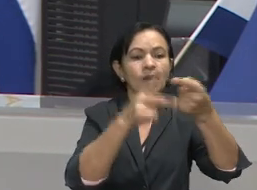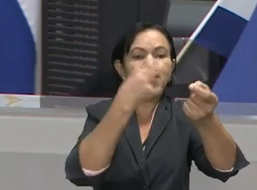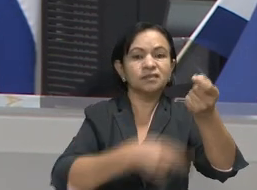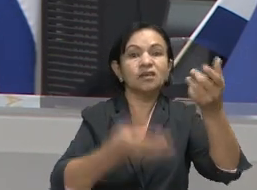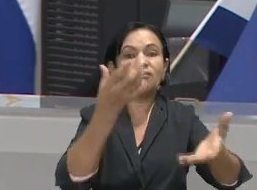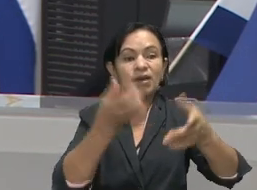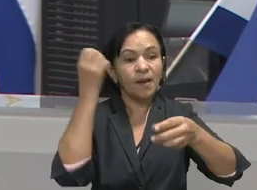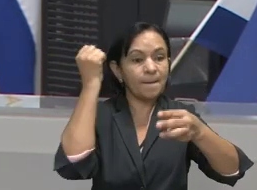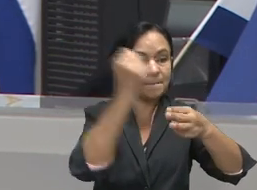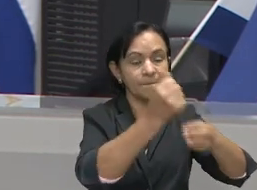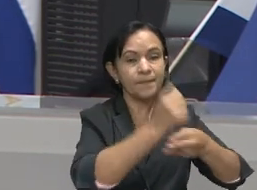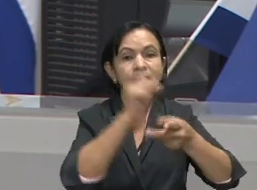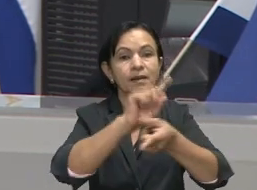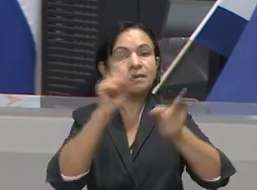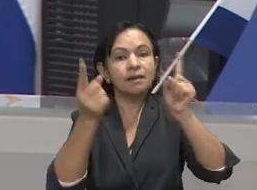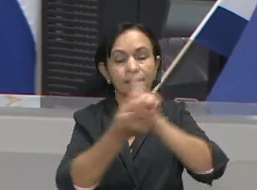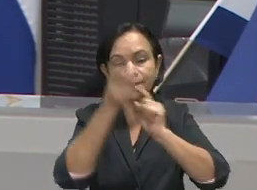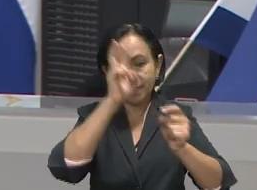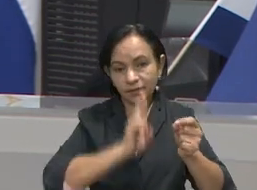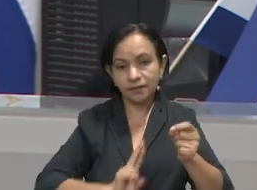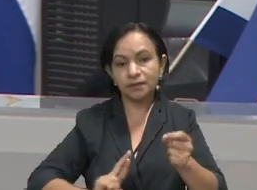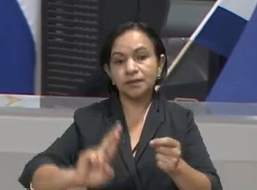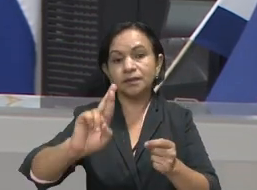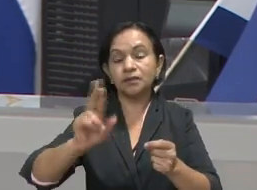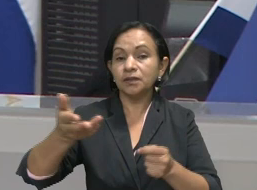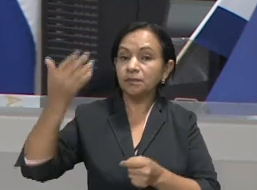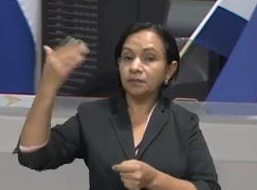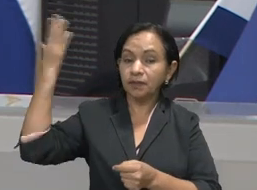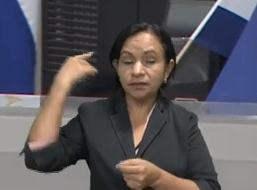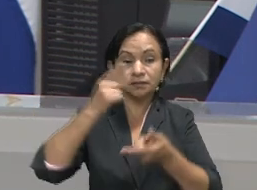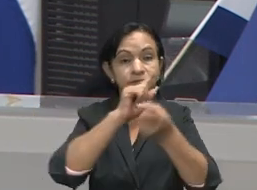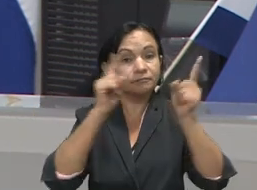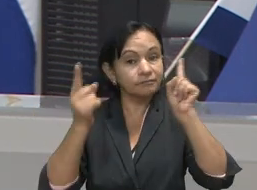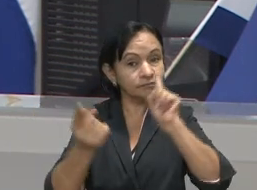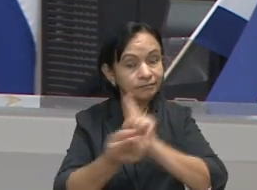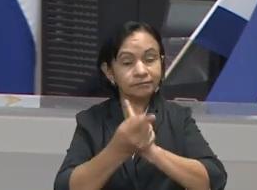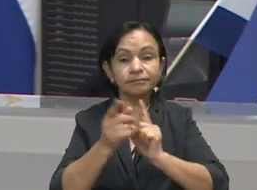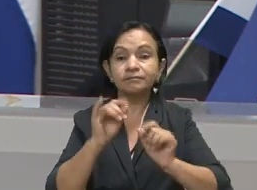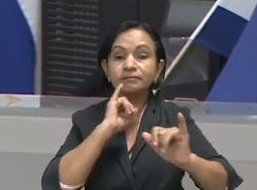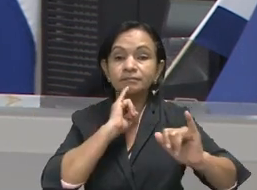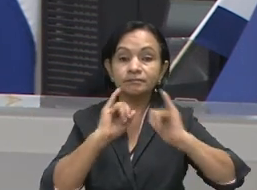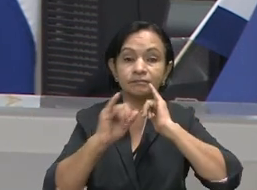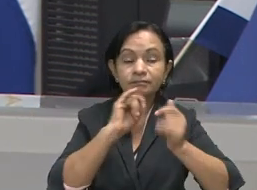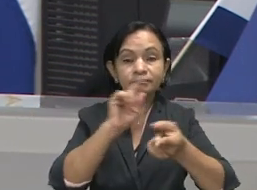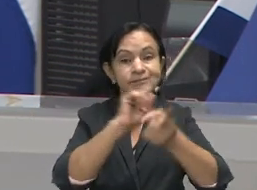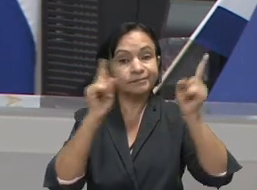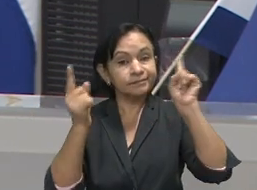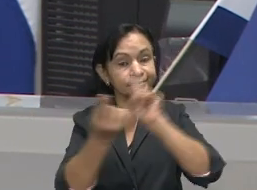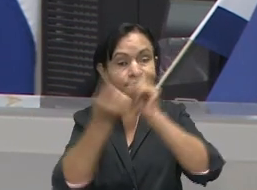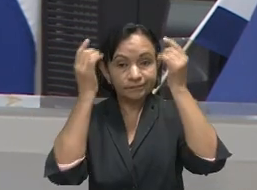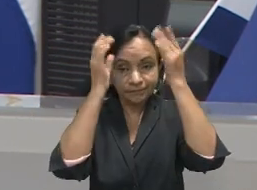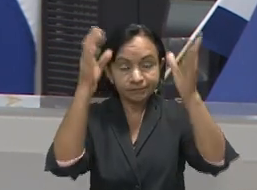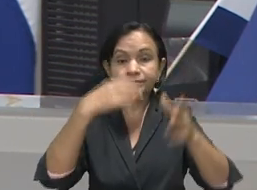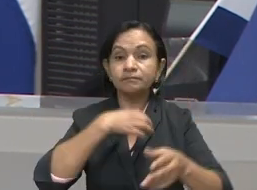fuego, cambiando las religiones de nuestros ancestros, cambiando nuestro lenguaje, cambiando nuestra